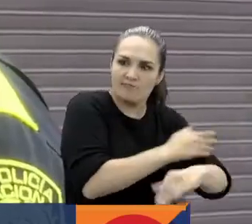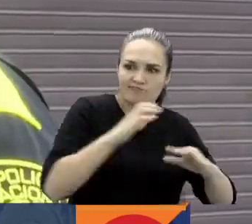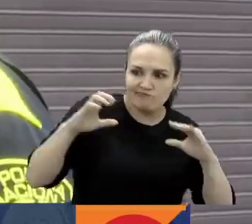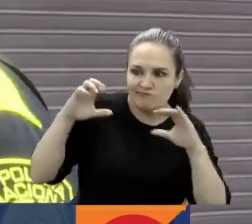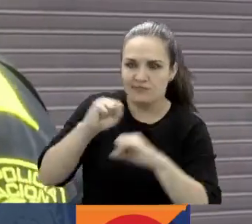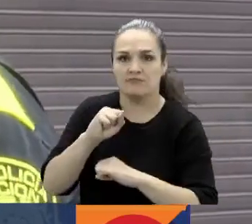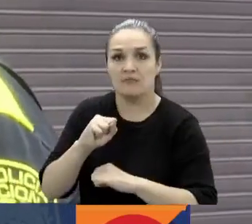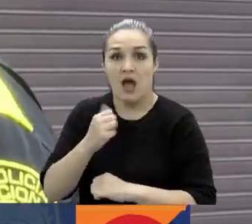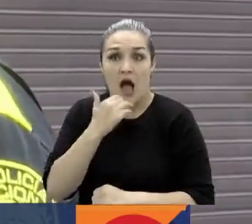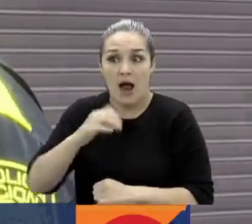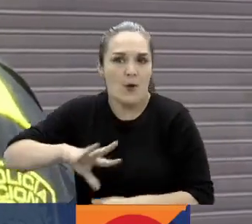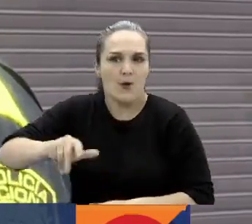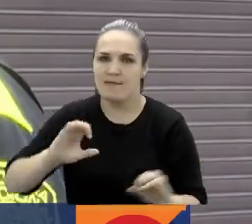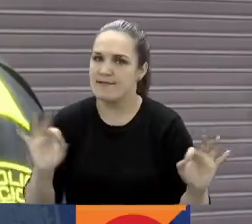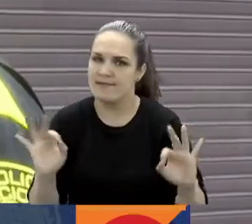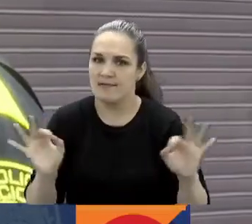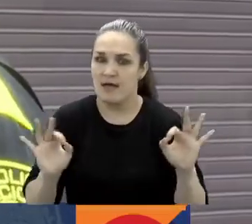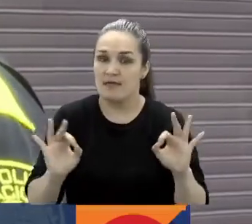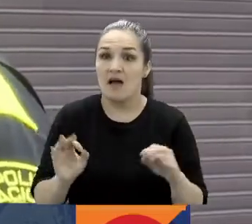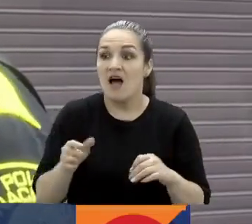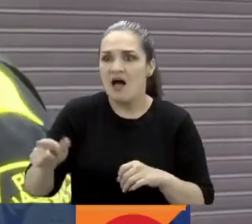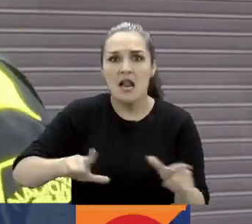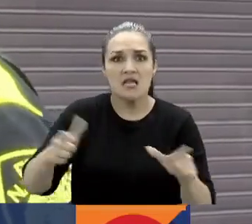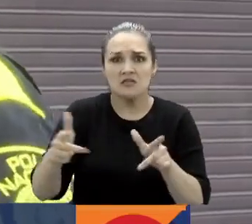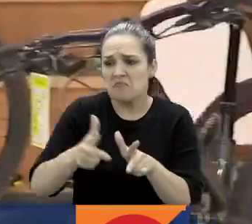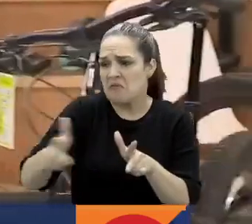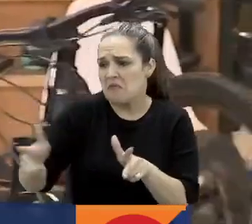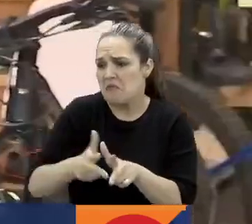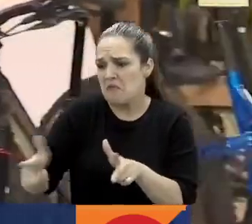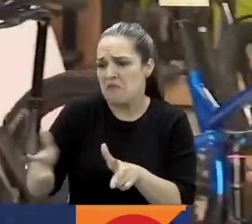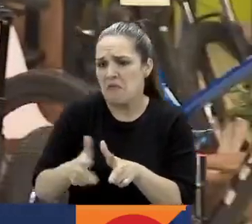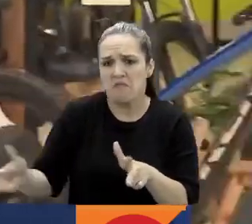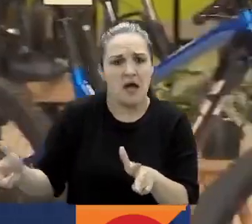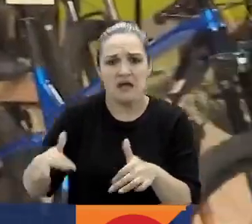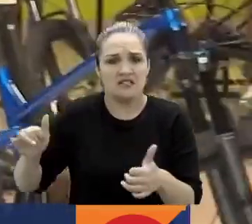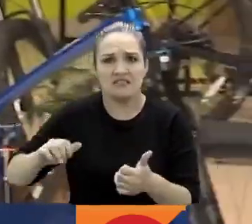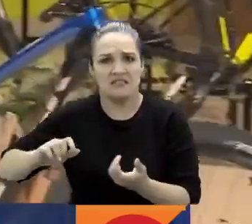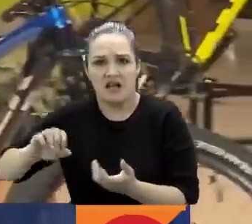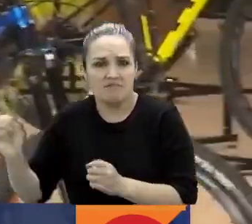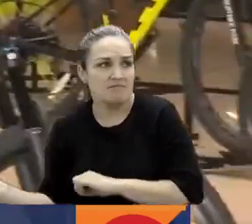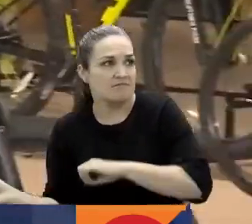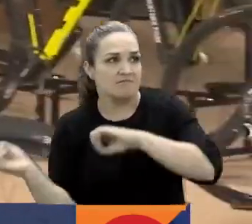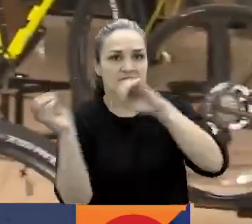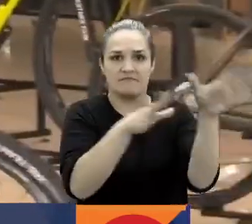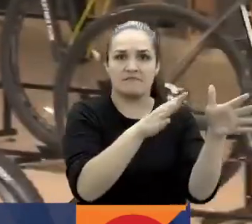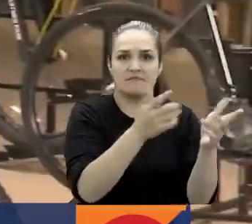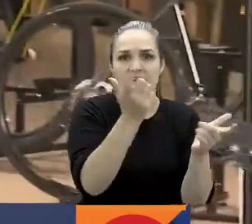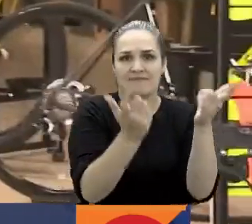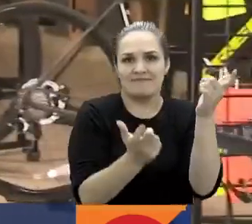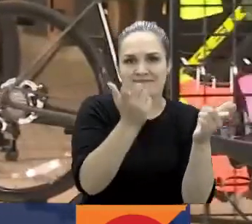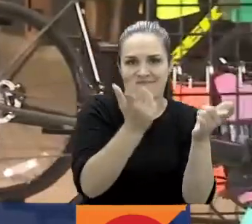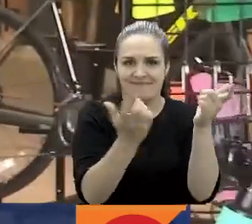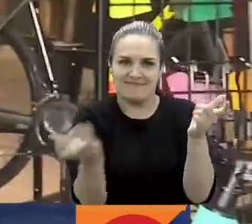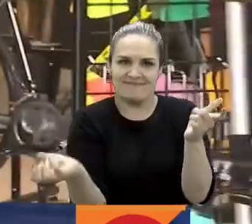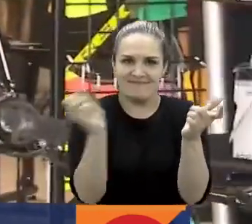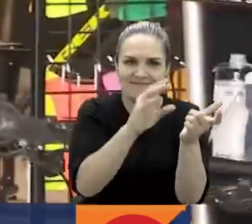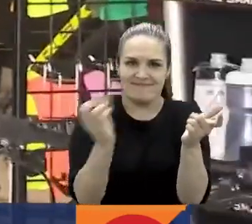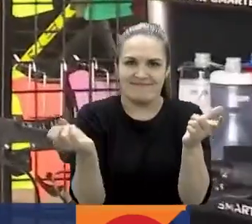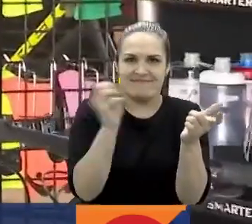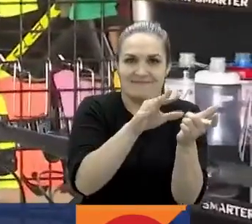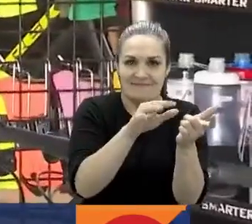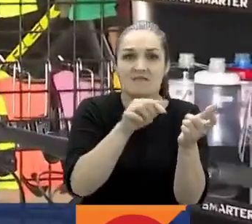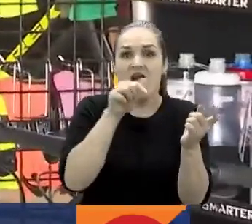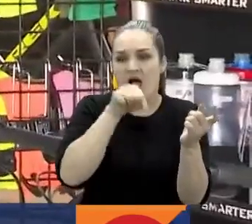de varias de estas bicicletas ya que estaban listas aquí sobre la obra para subirlas a un vehículo tipo furgón que cuando observan que viene el